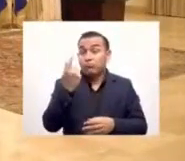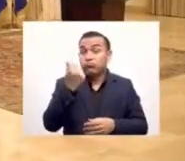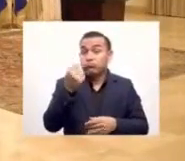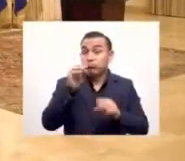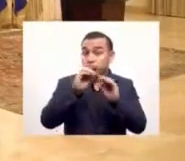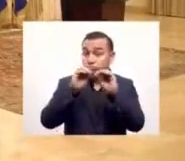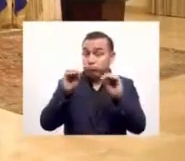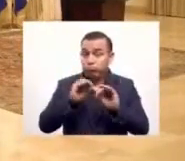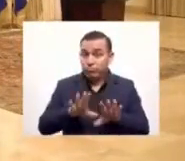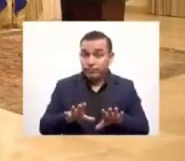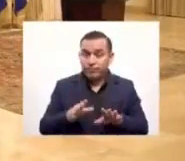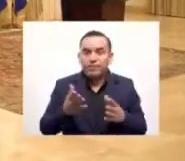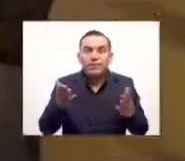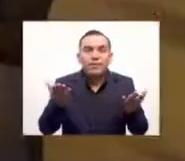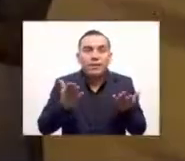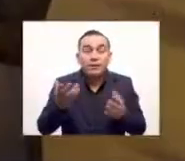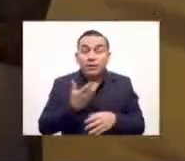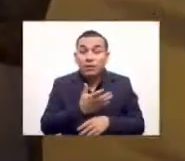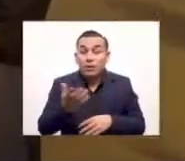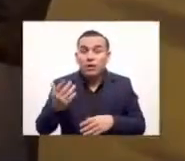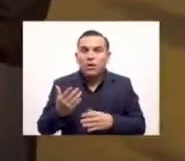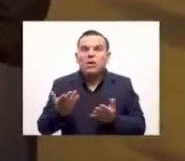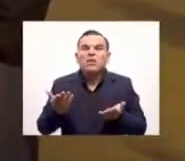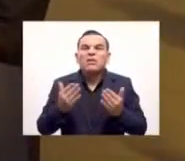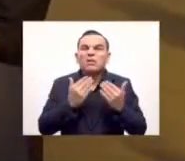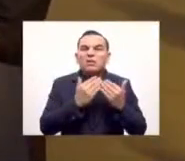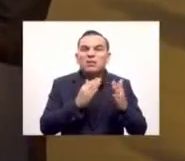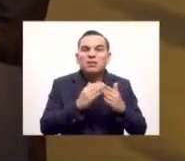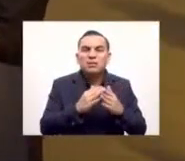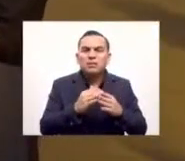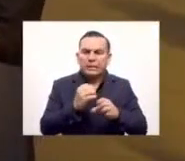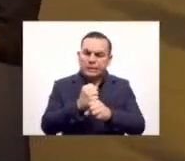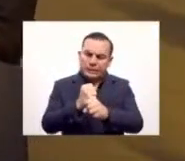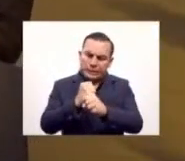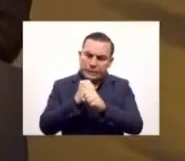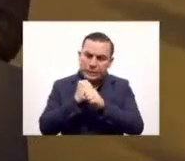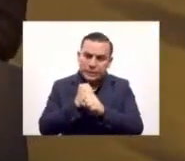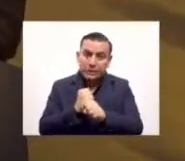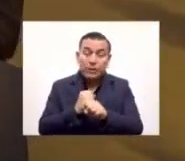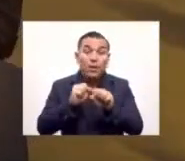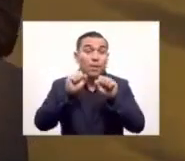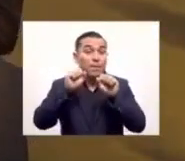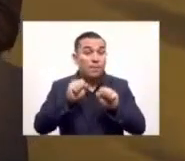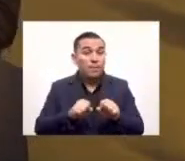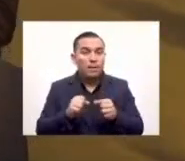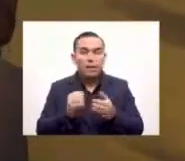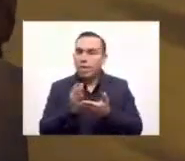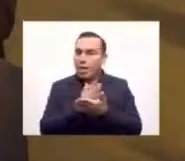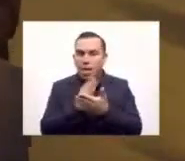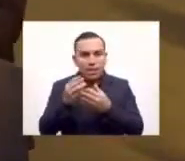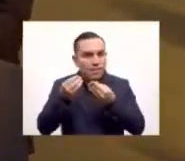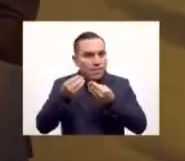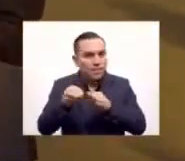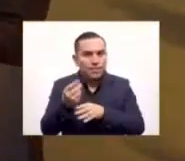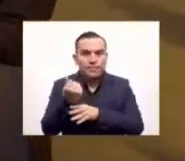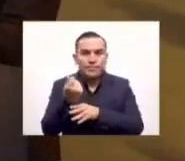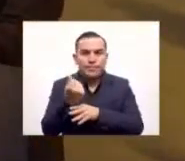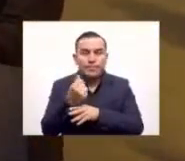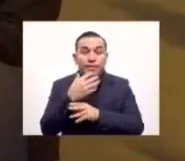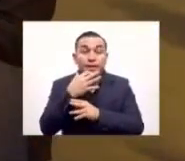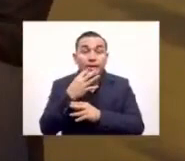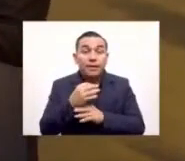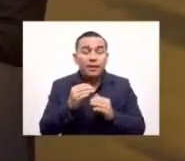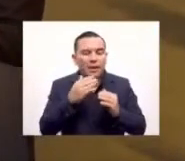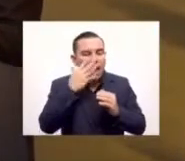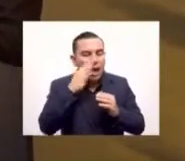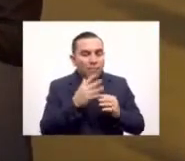El tema aquí es, vamos a ver si los dejan. Va a estar interesante. A mí lo que más me llama la atención es que Estados